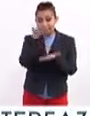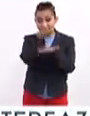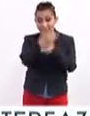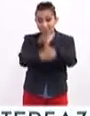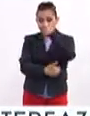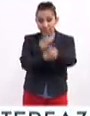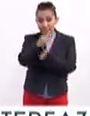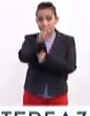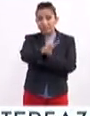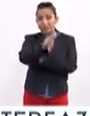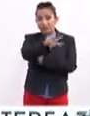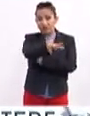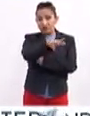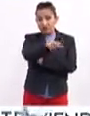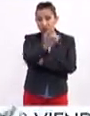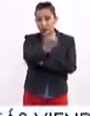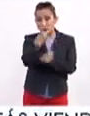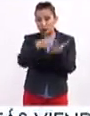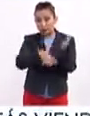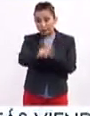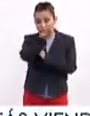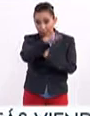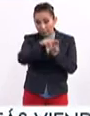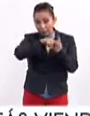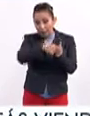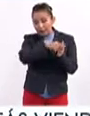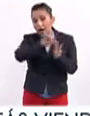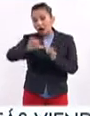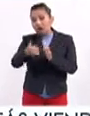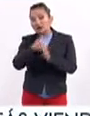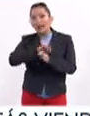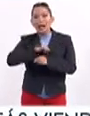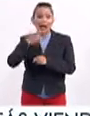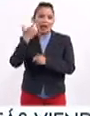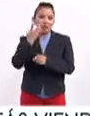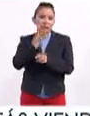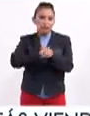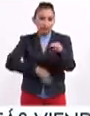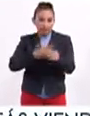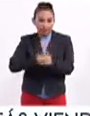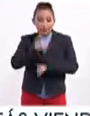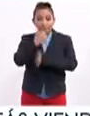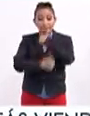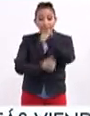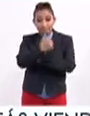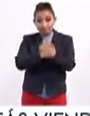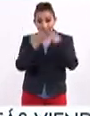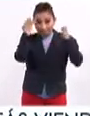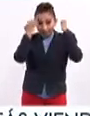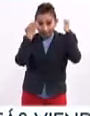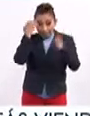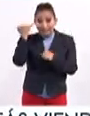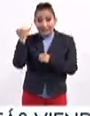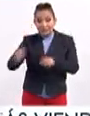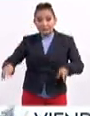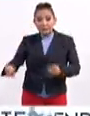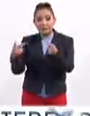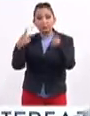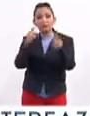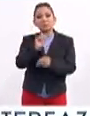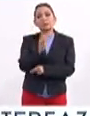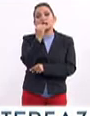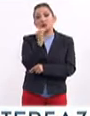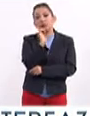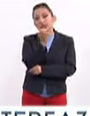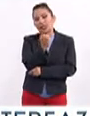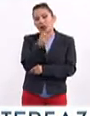concurso abren el viernes 18 de enero de 2019 de 11 a 16 horas. El concurso, la exposición y venta será el 21